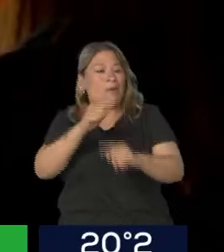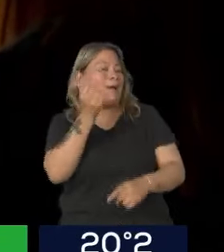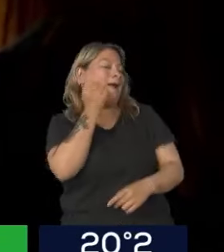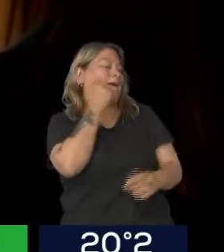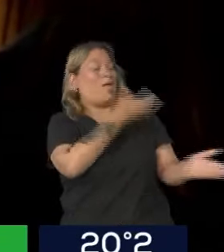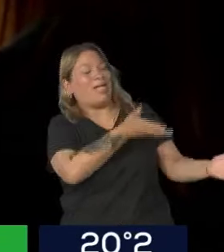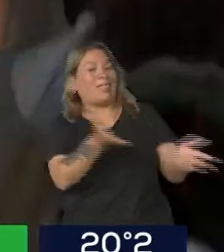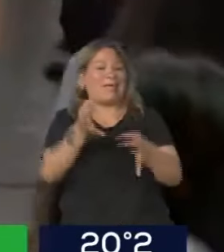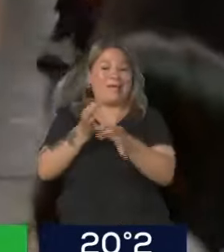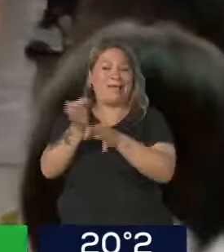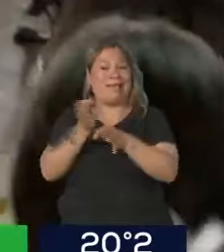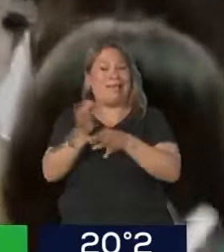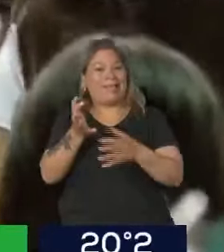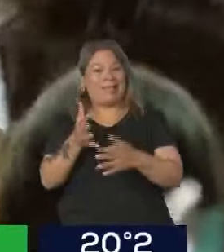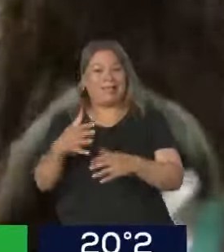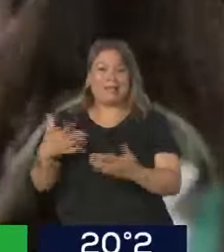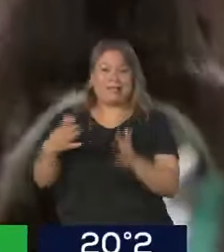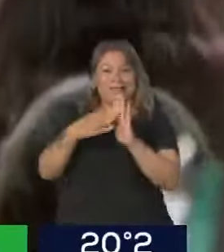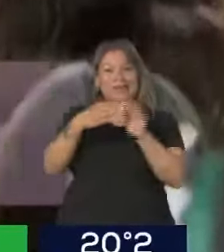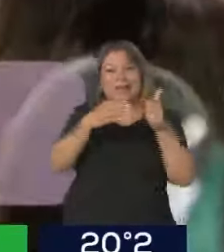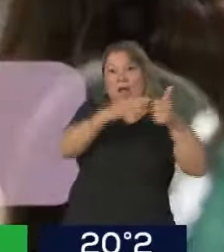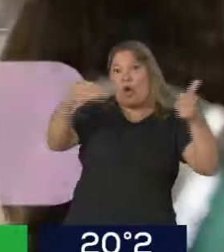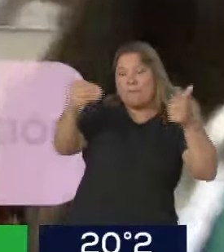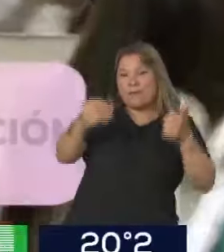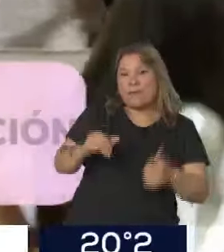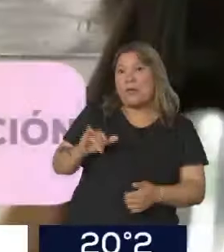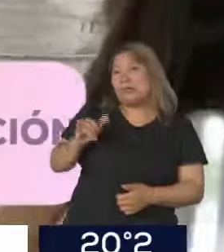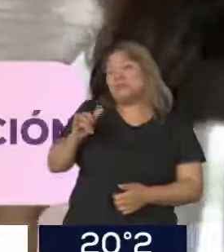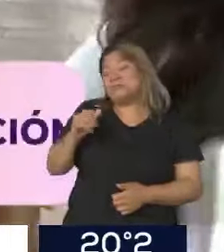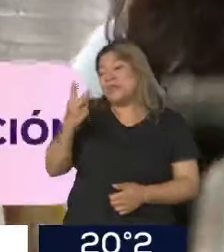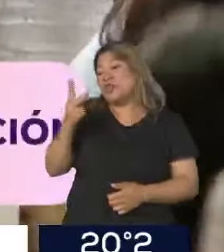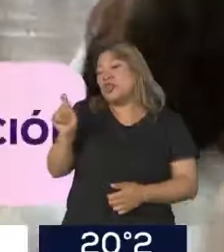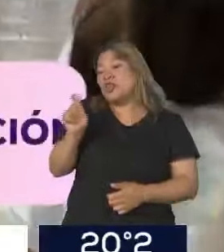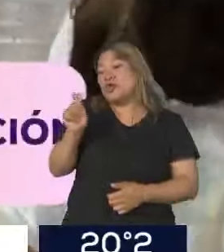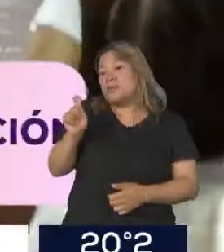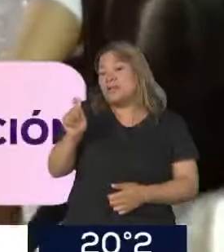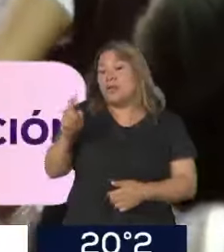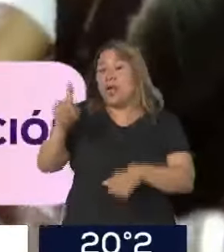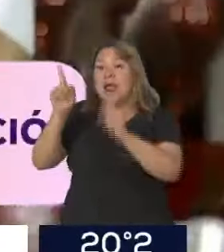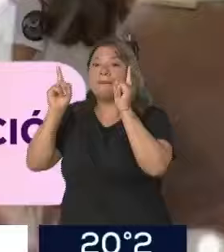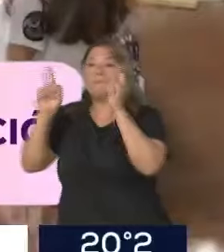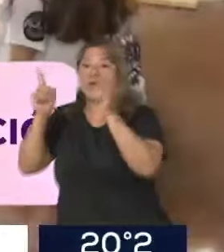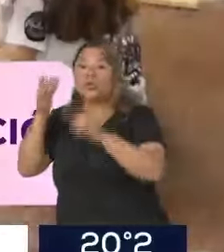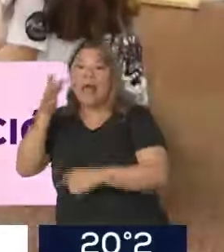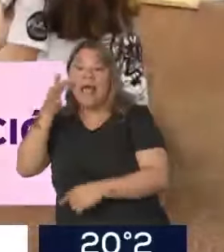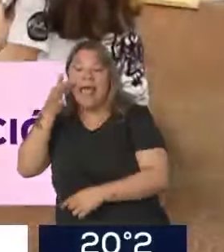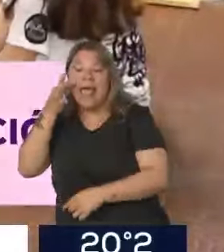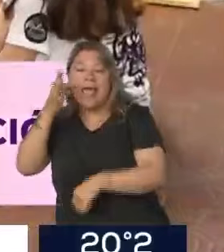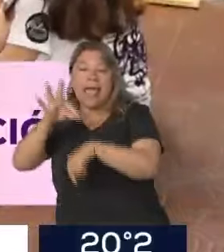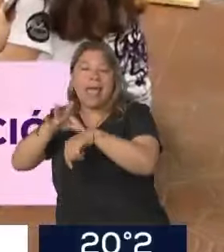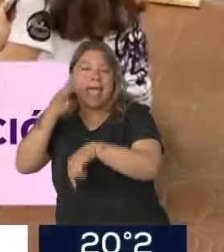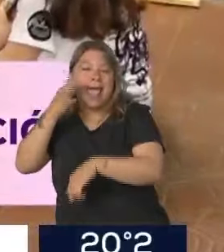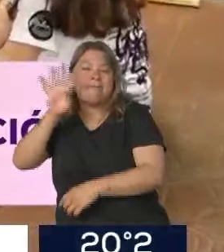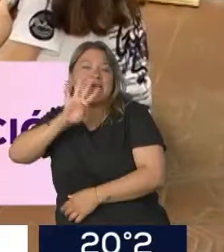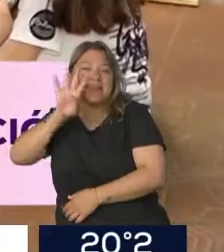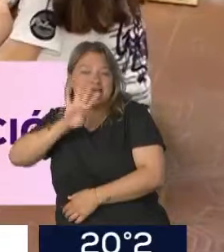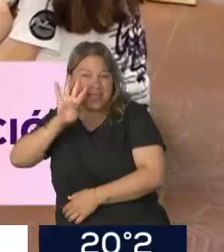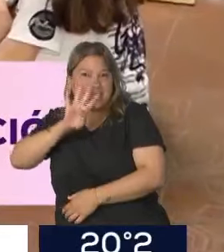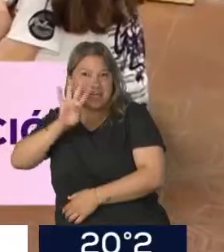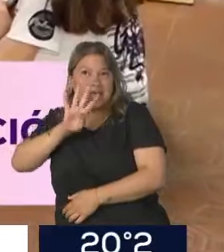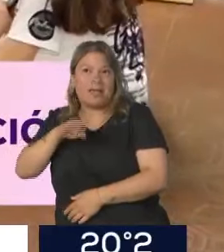sigan y así no perdemos a las chicas. Bueno. Y así estuve como 2 meses porque le dio hepatitis a la profesora. Y se me da la oportunidad de comprarme